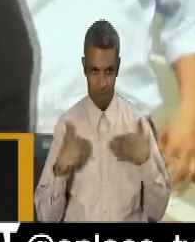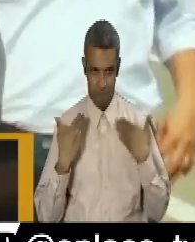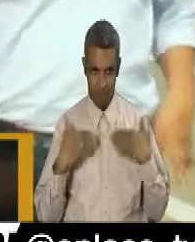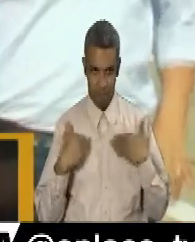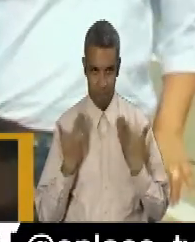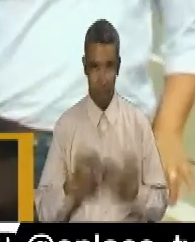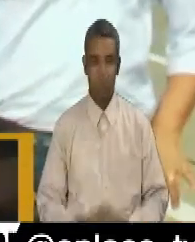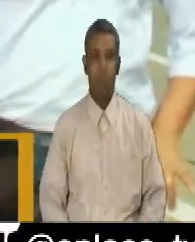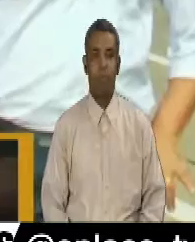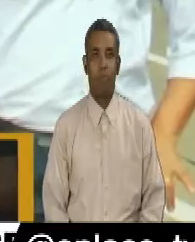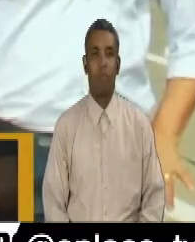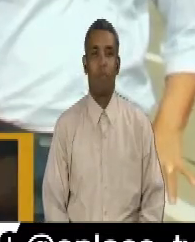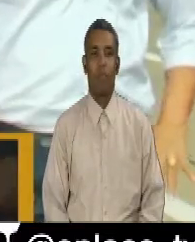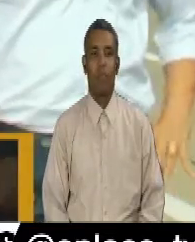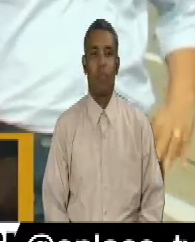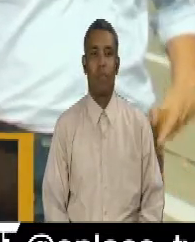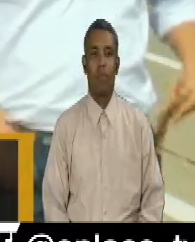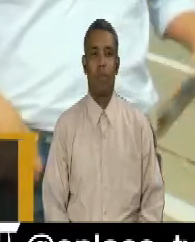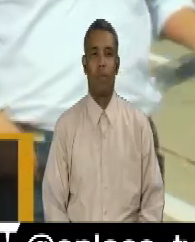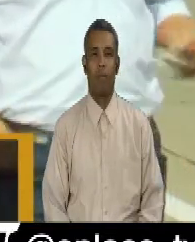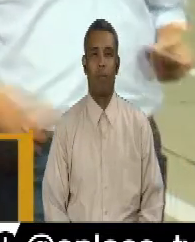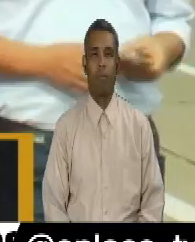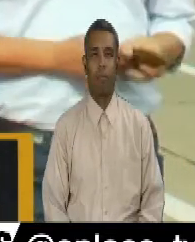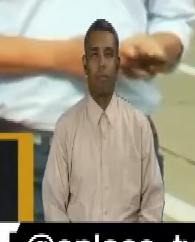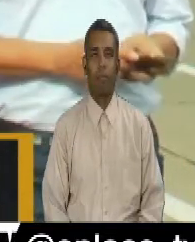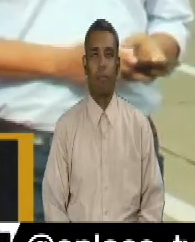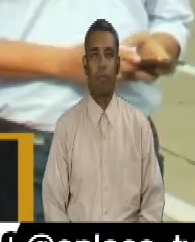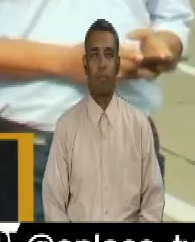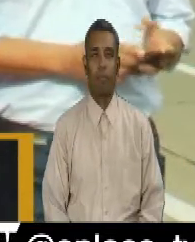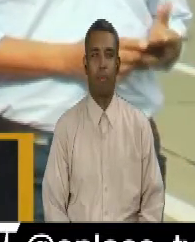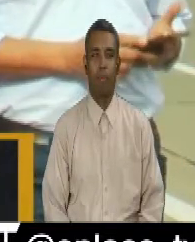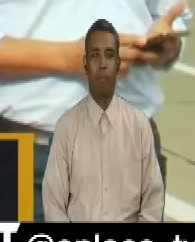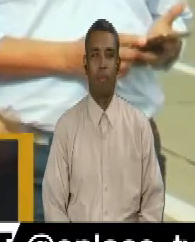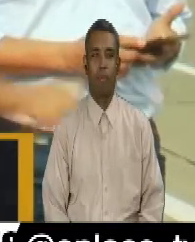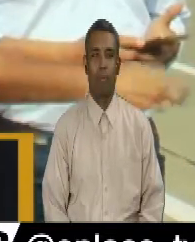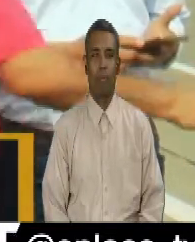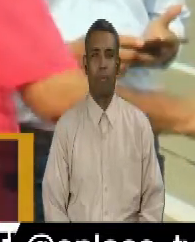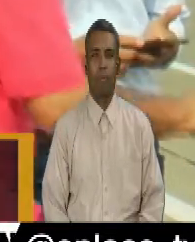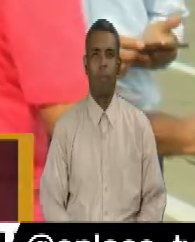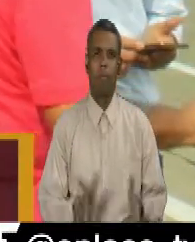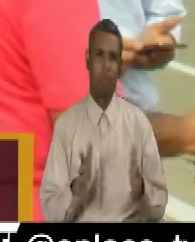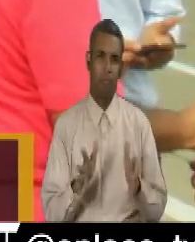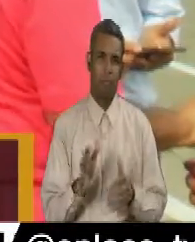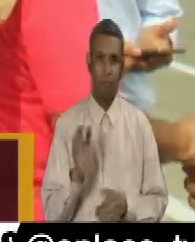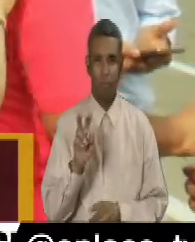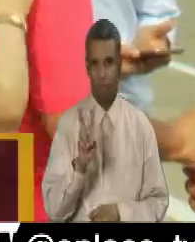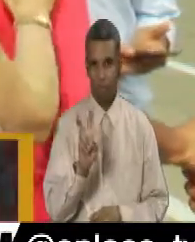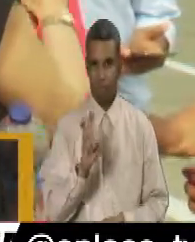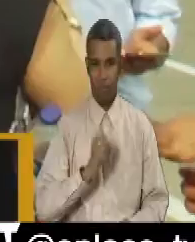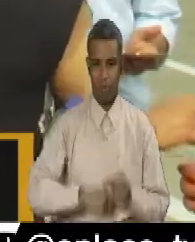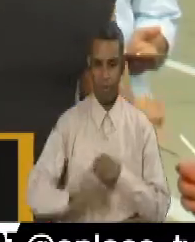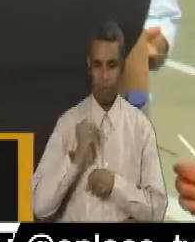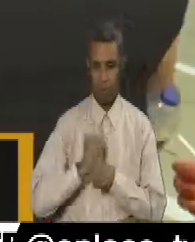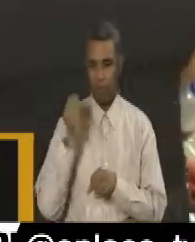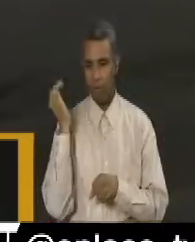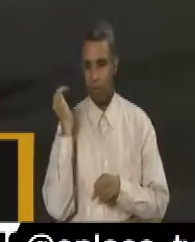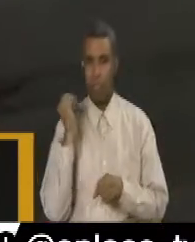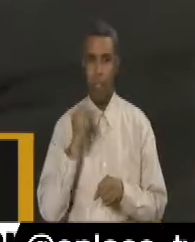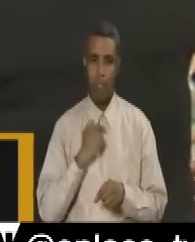empezó a corregir el error que cometió hace ya casi más de 7 años.